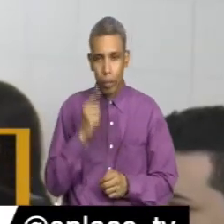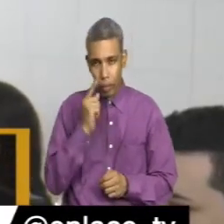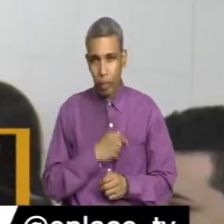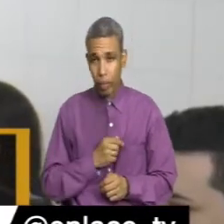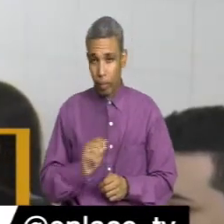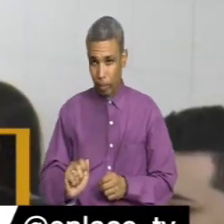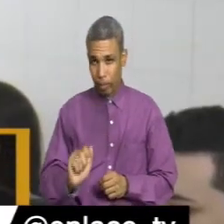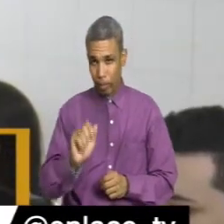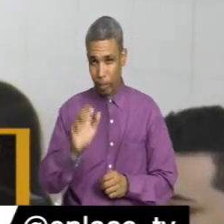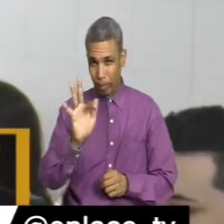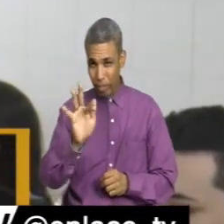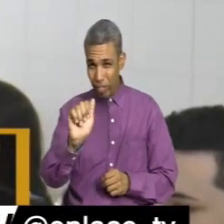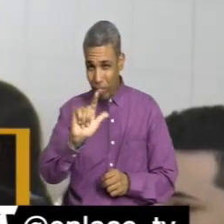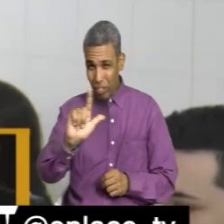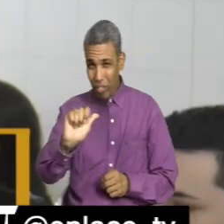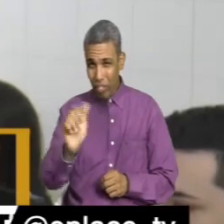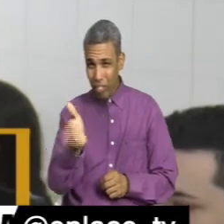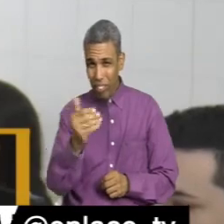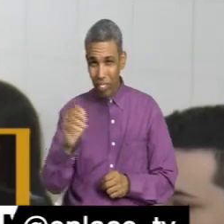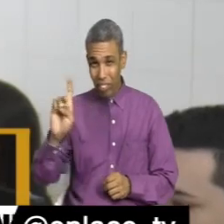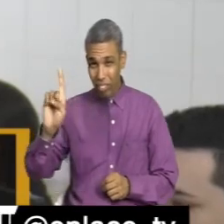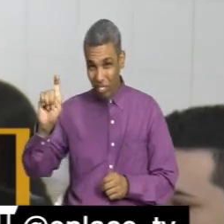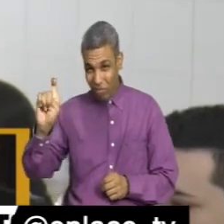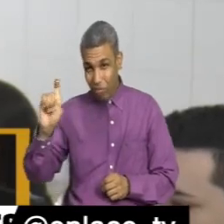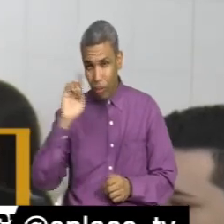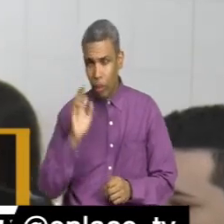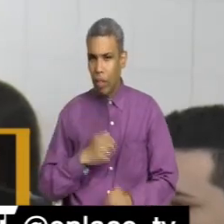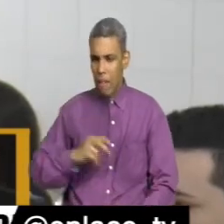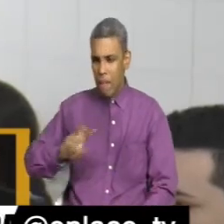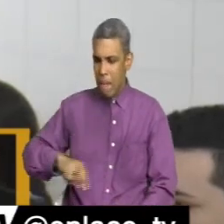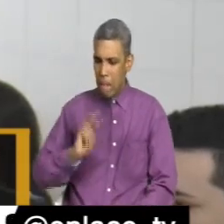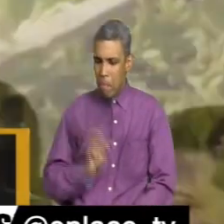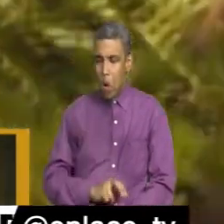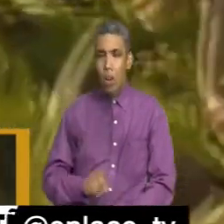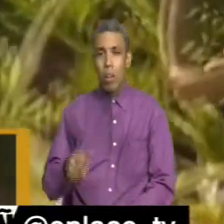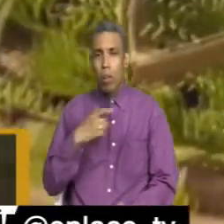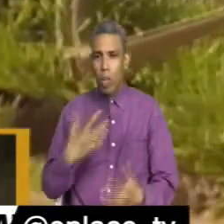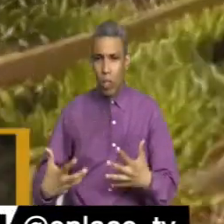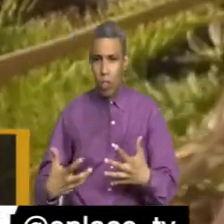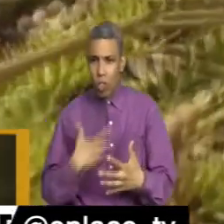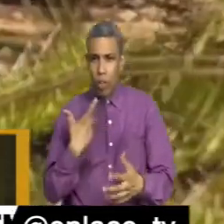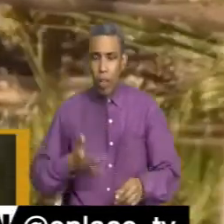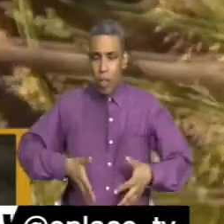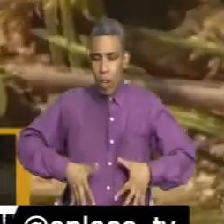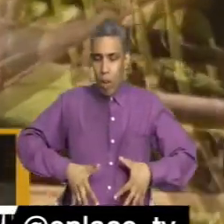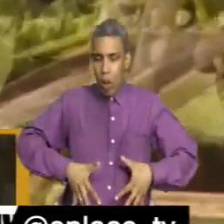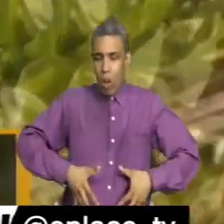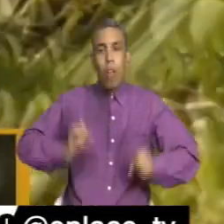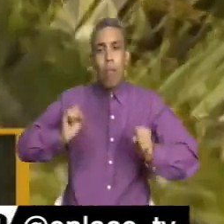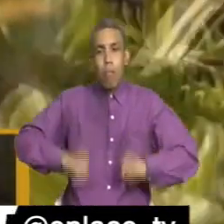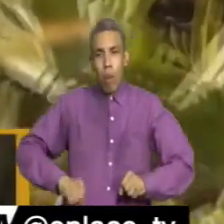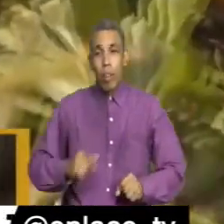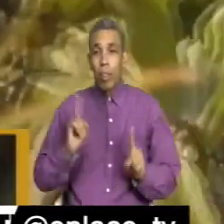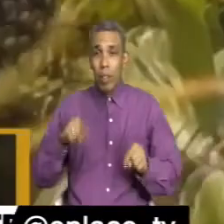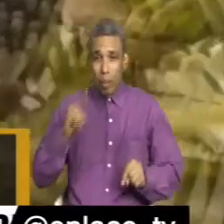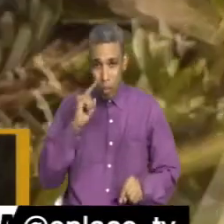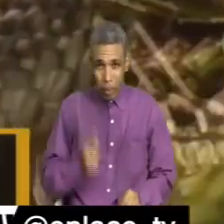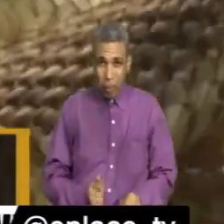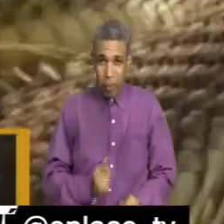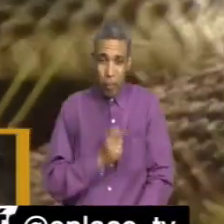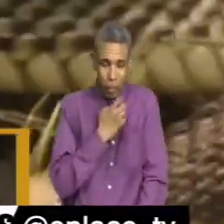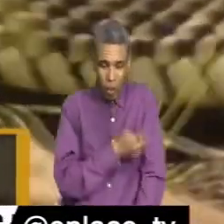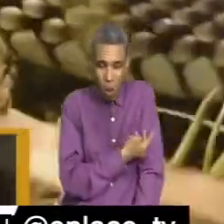son hematotóxicos, o sea que producen una lesión a nivel de todo el sistema nervioso central y a nivel de la coagulación de la sangre,